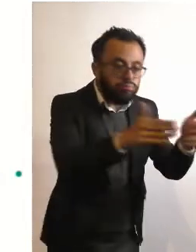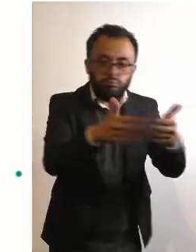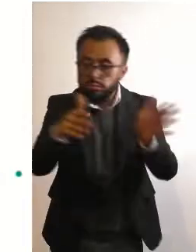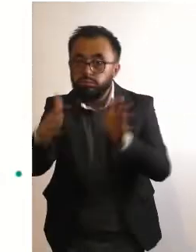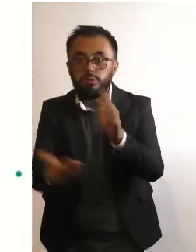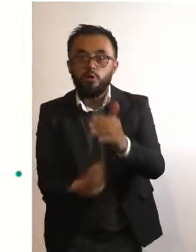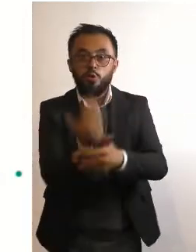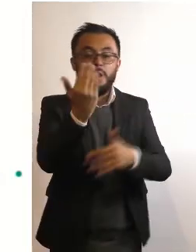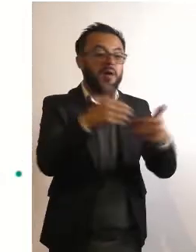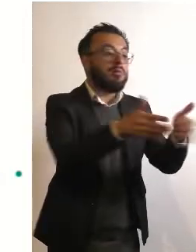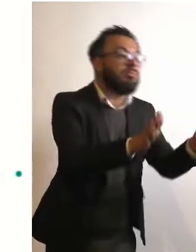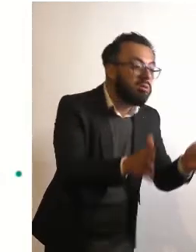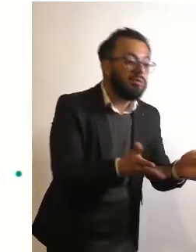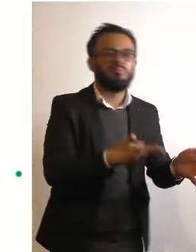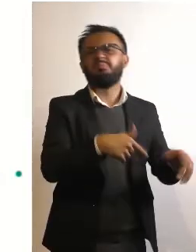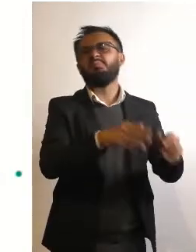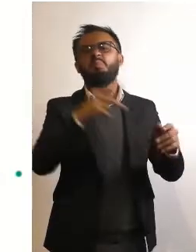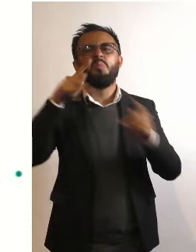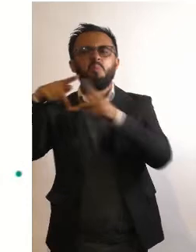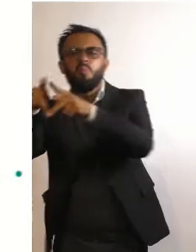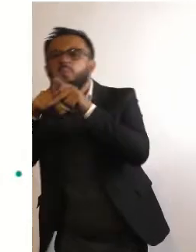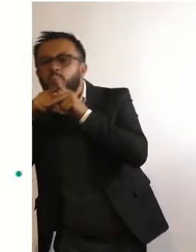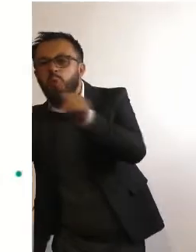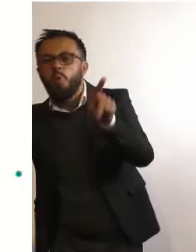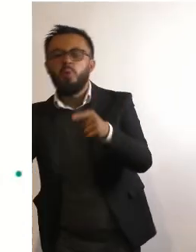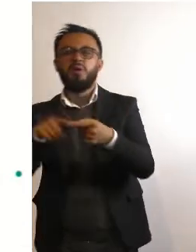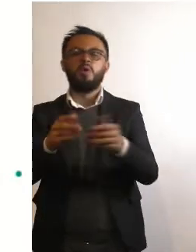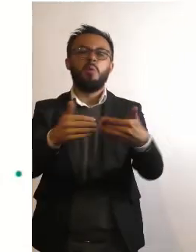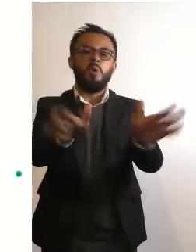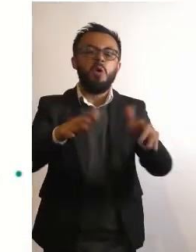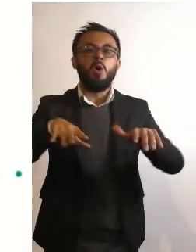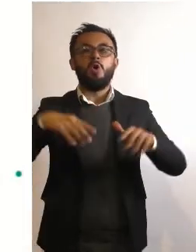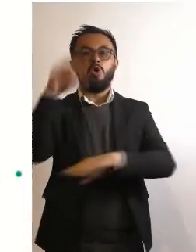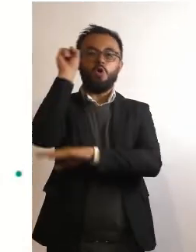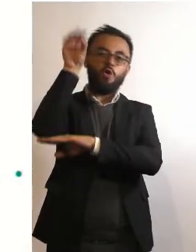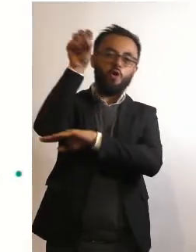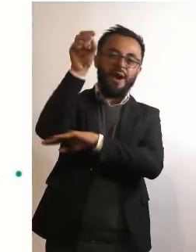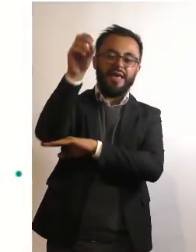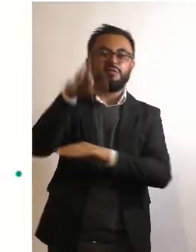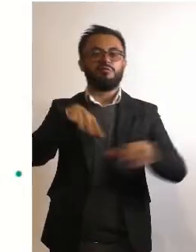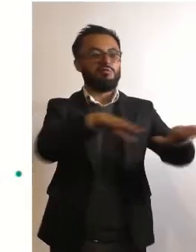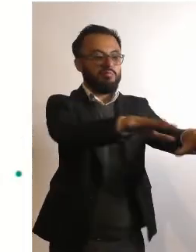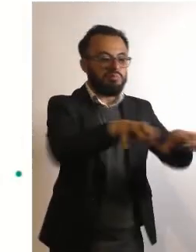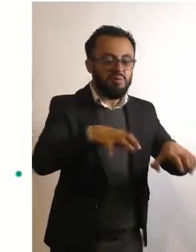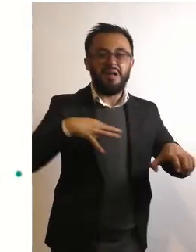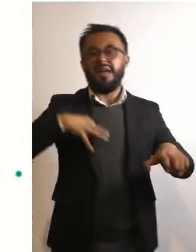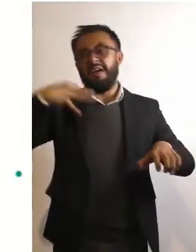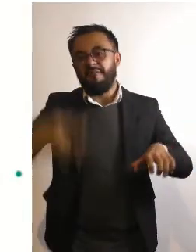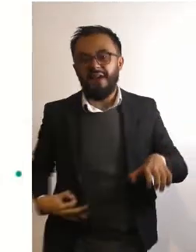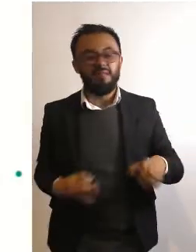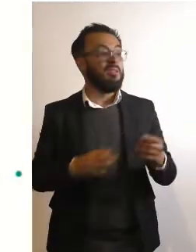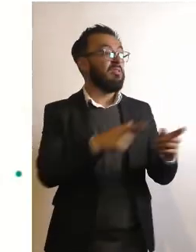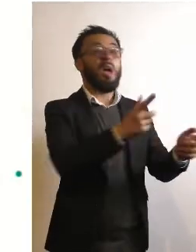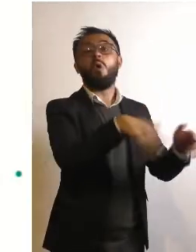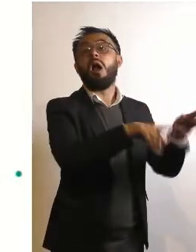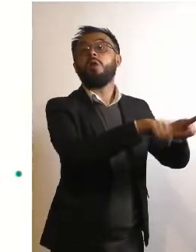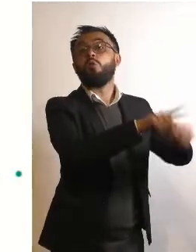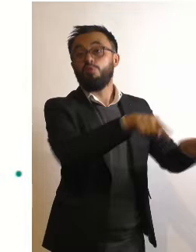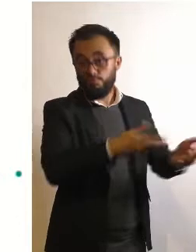empresas, gremios y alianzas, diferentes tipos de congresos y eventos, con ofertas abiertas y cerradas,